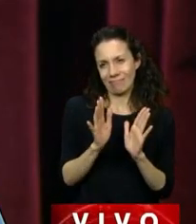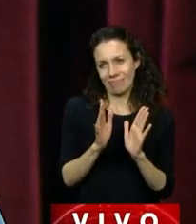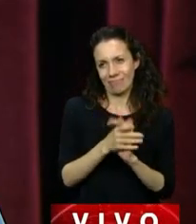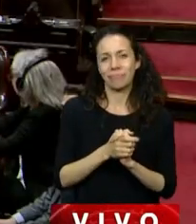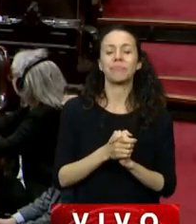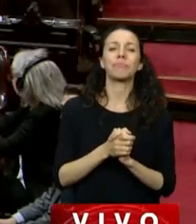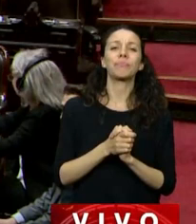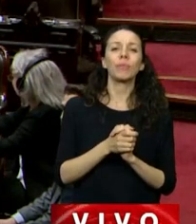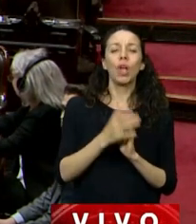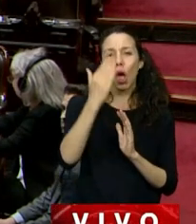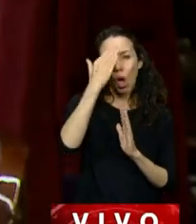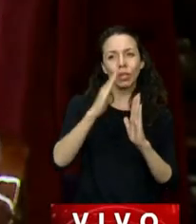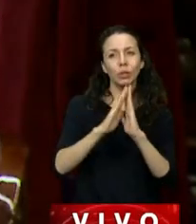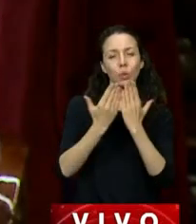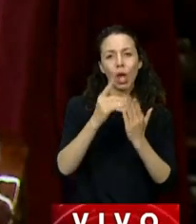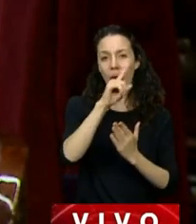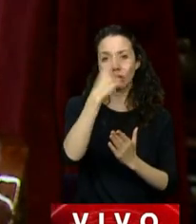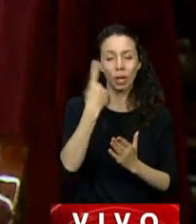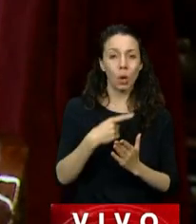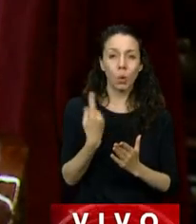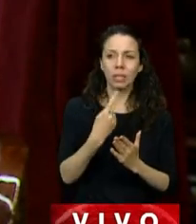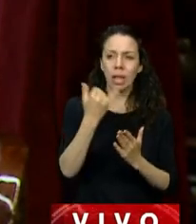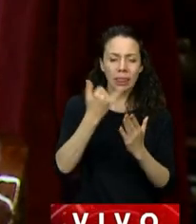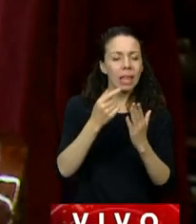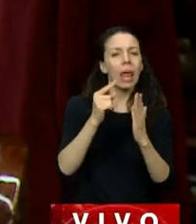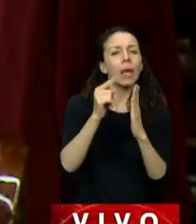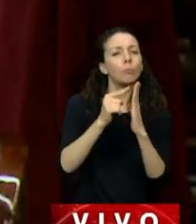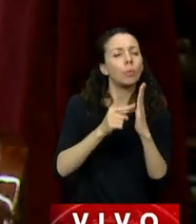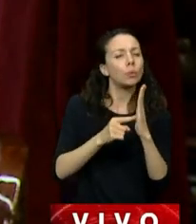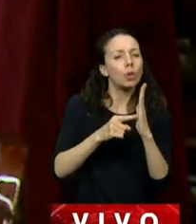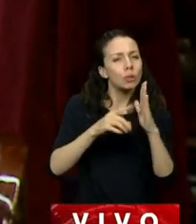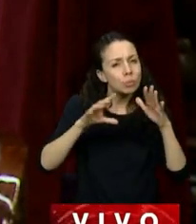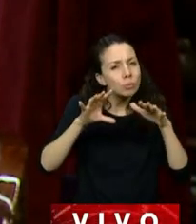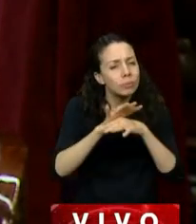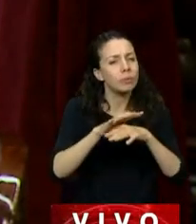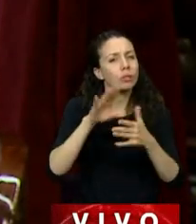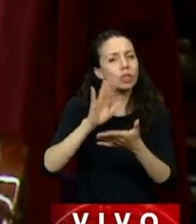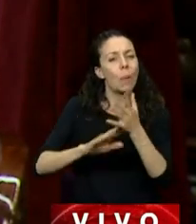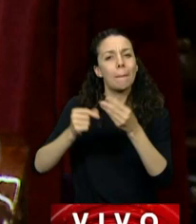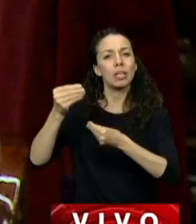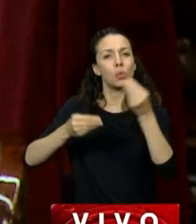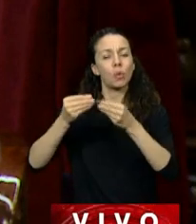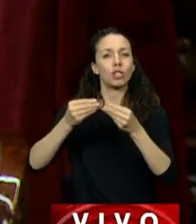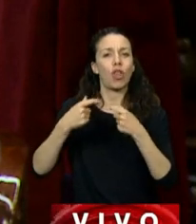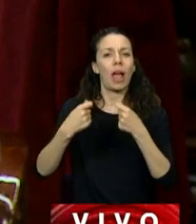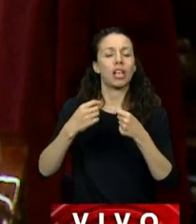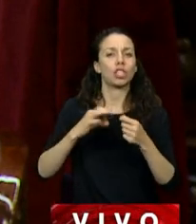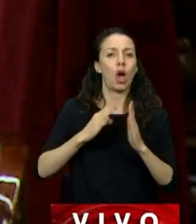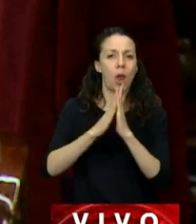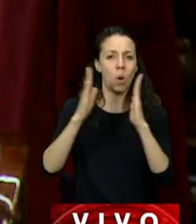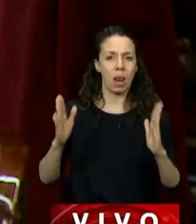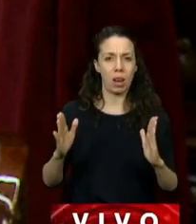Quiero decir que nuestra Constitución Nacional fija pauta muy precisa con respecto al presupuesto de gasto anual. Habla de